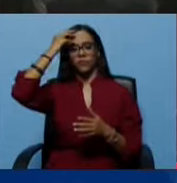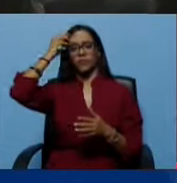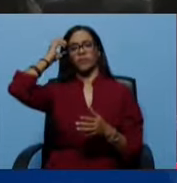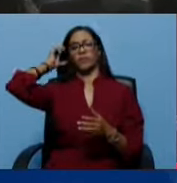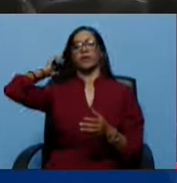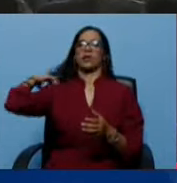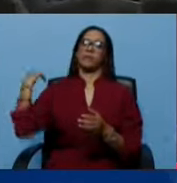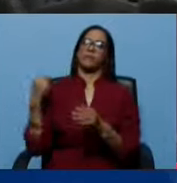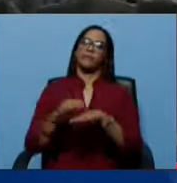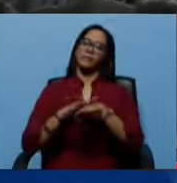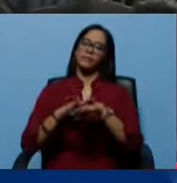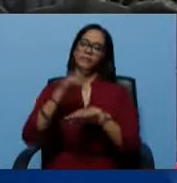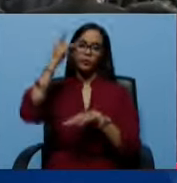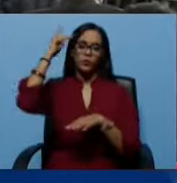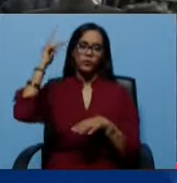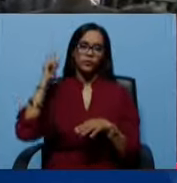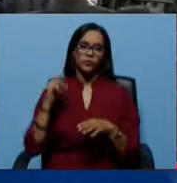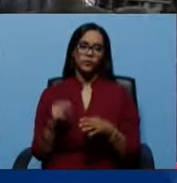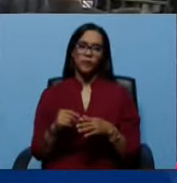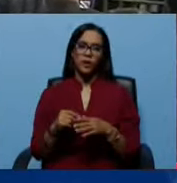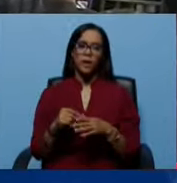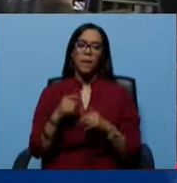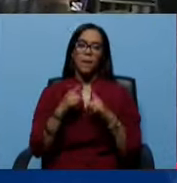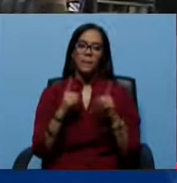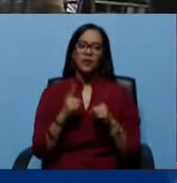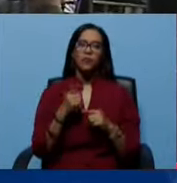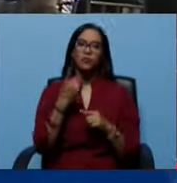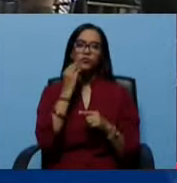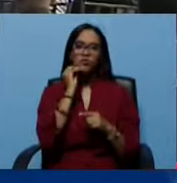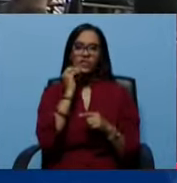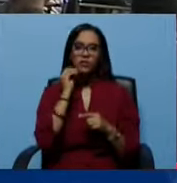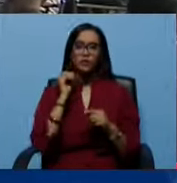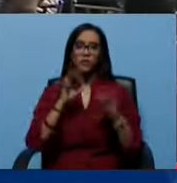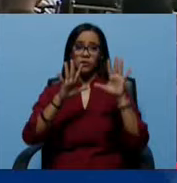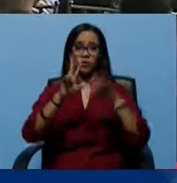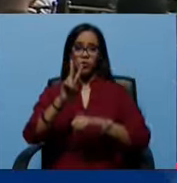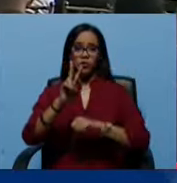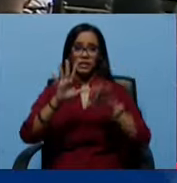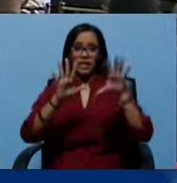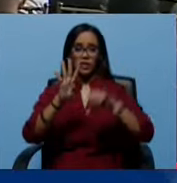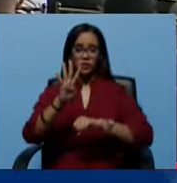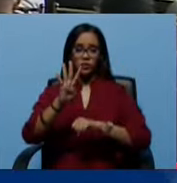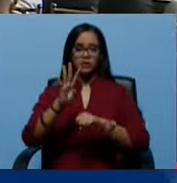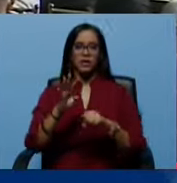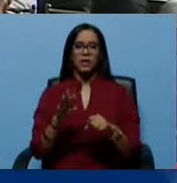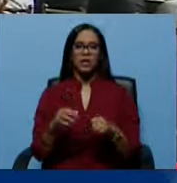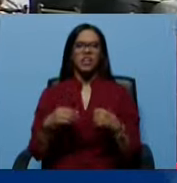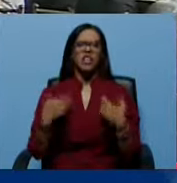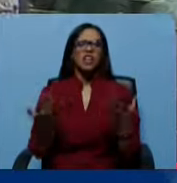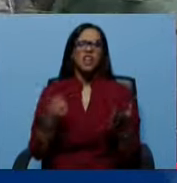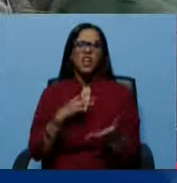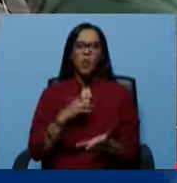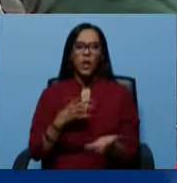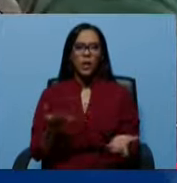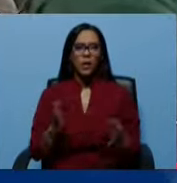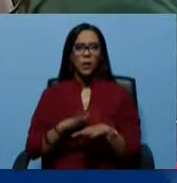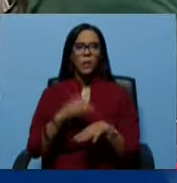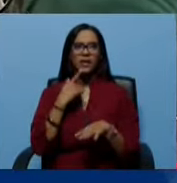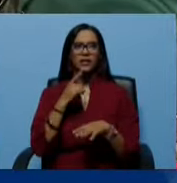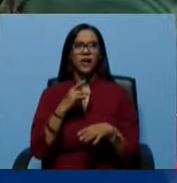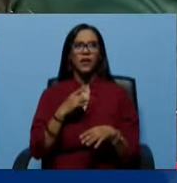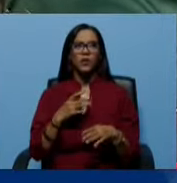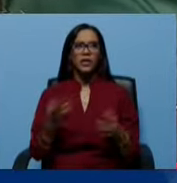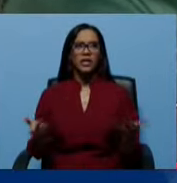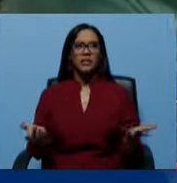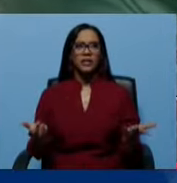Pero un muchacho que viene a los 10 años, 12, 14, ¿de qué adolece? ¿Por qué le decimos que adolece,